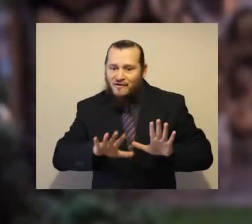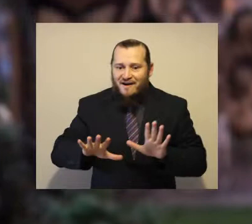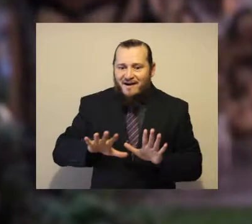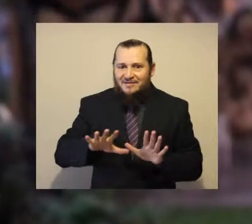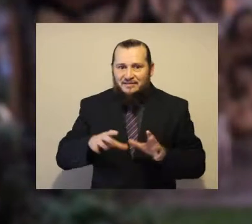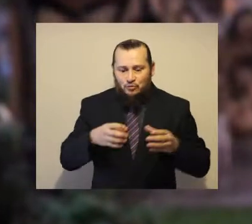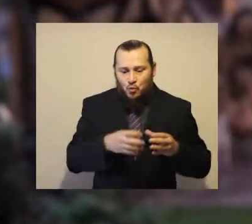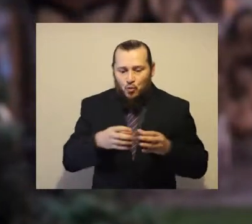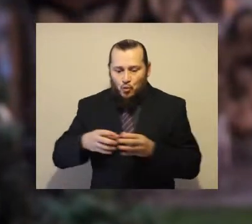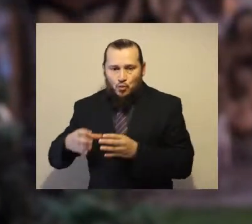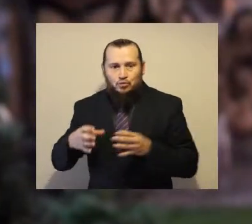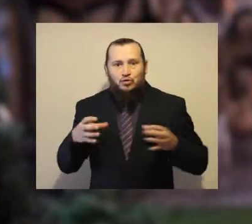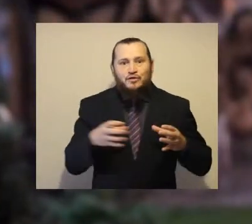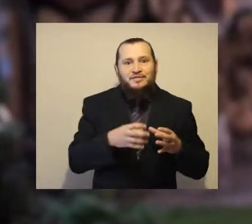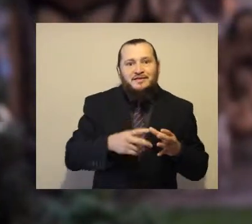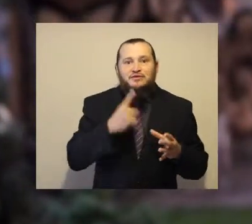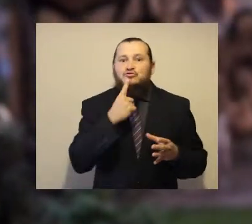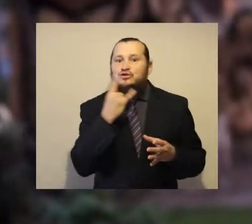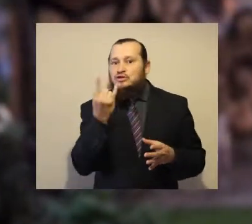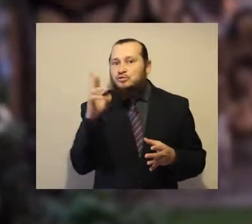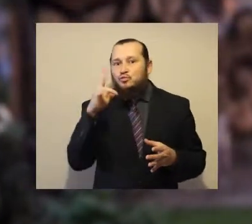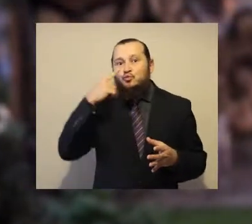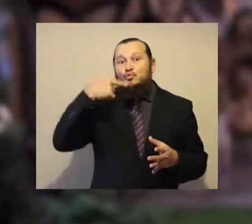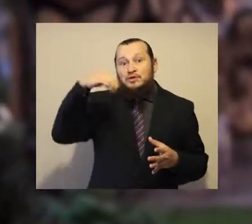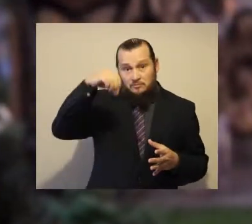coordinadamente con la Dirección de Turismo local.